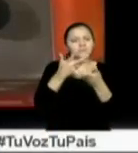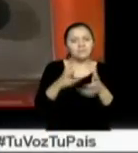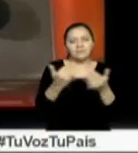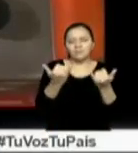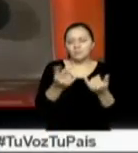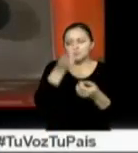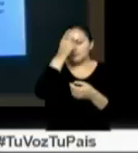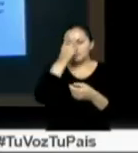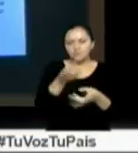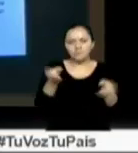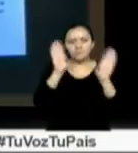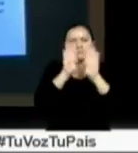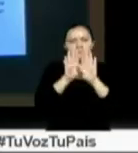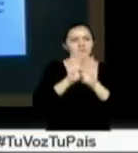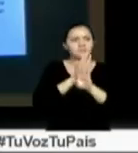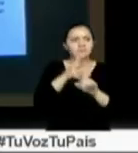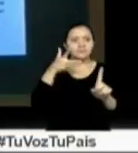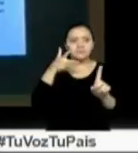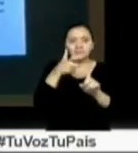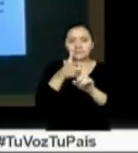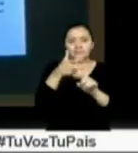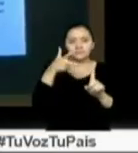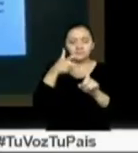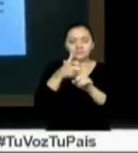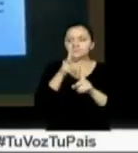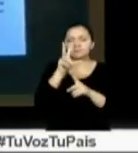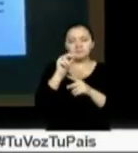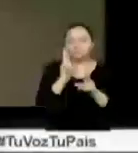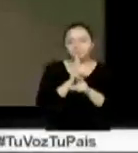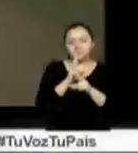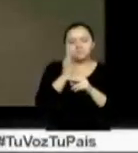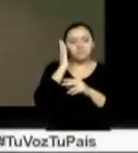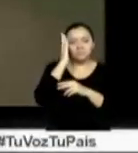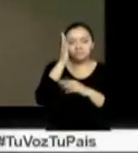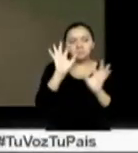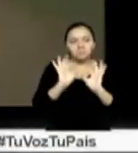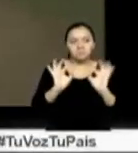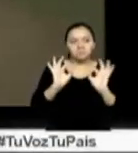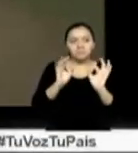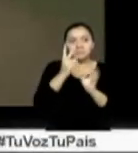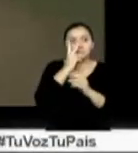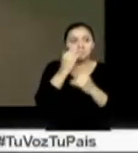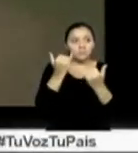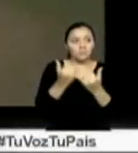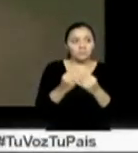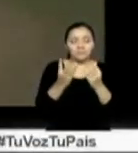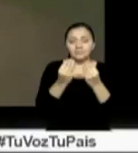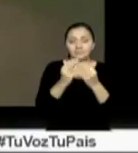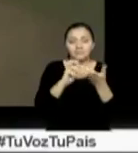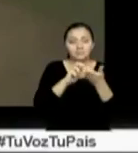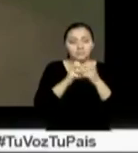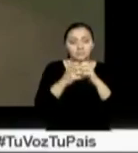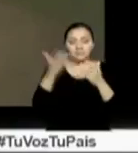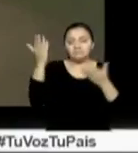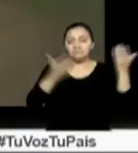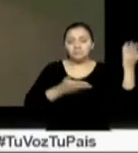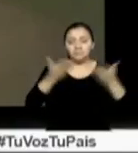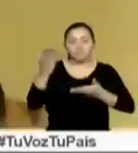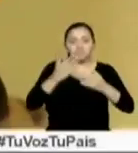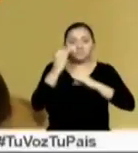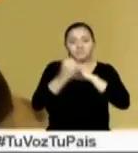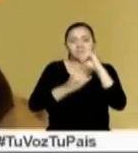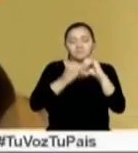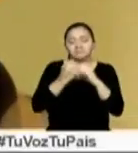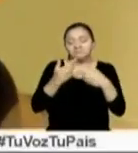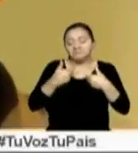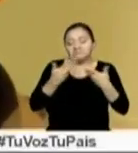Argentina no producirá más jeringas por lo menos no en el futuro cercano porque Está inundado el mercado de importaciones la nuestra